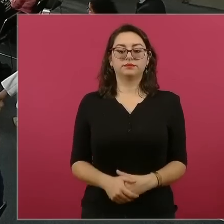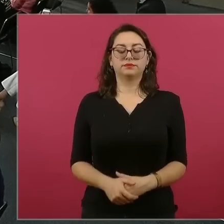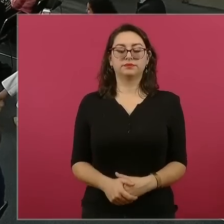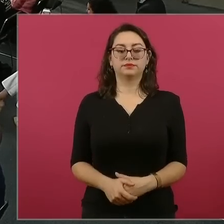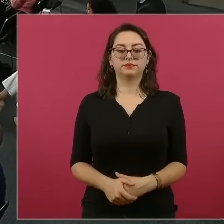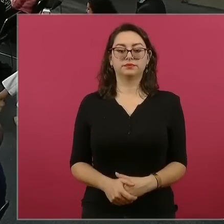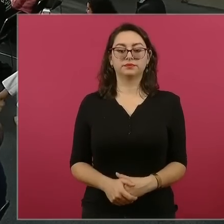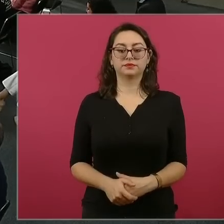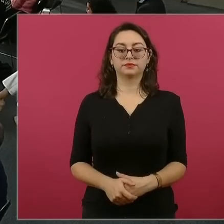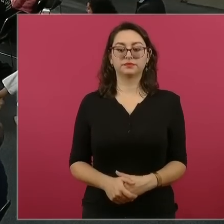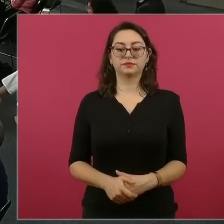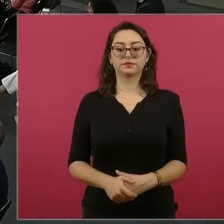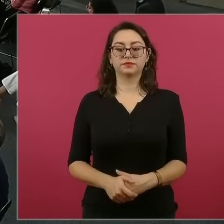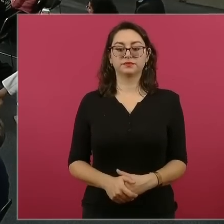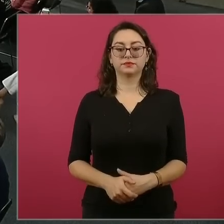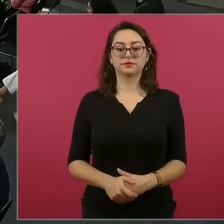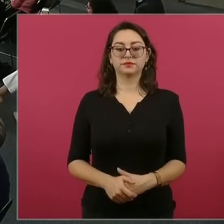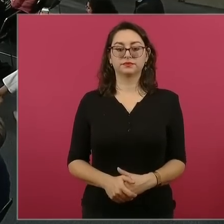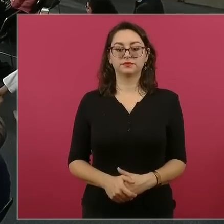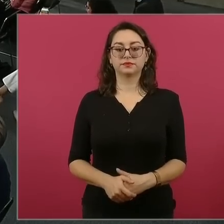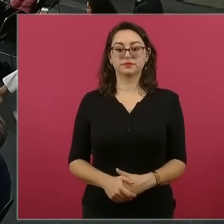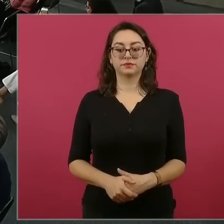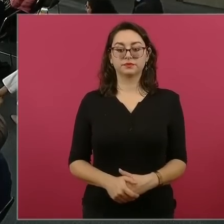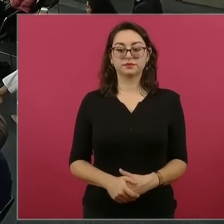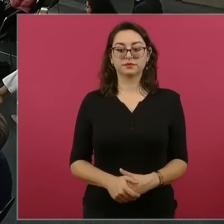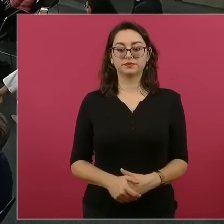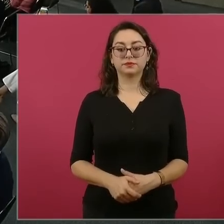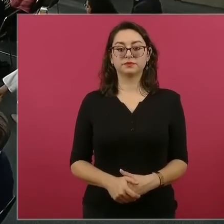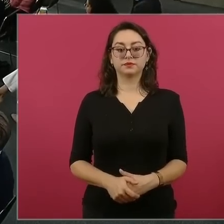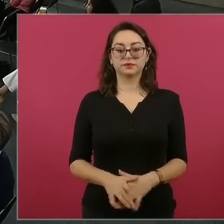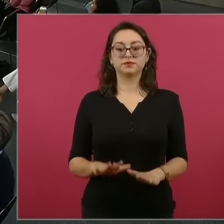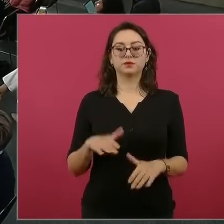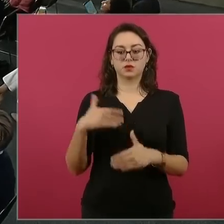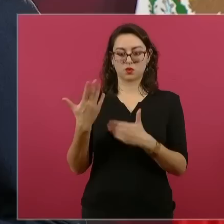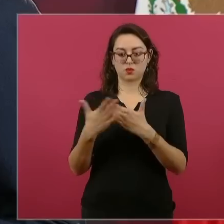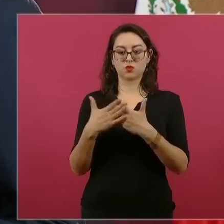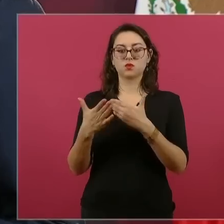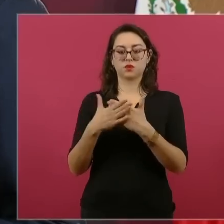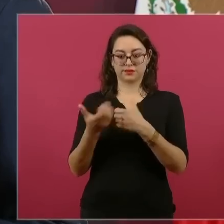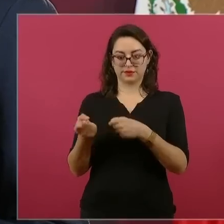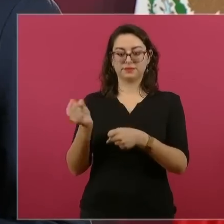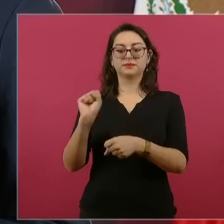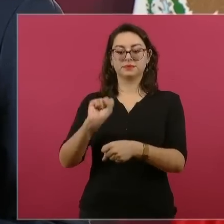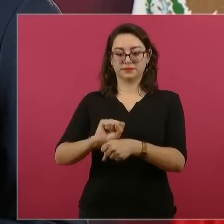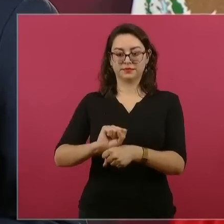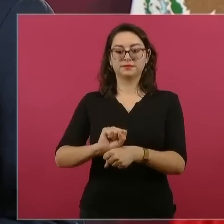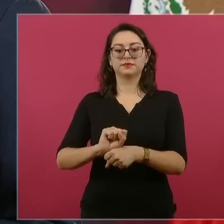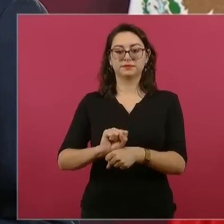La noticia, sí. Pero para la próxima semana.